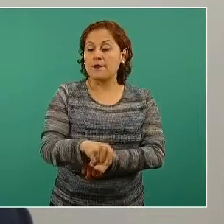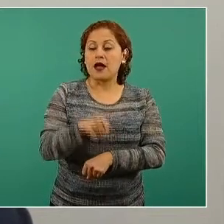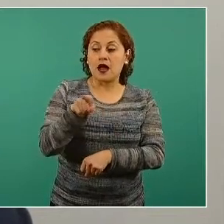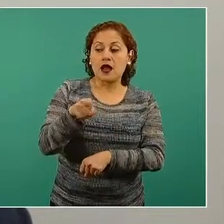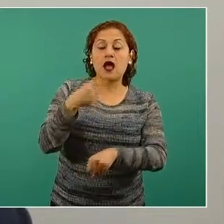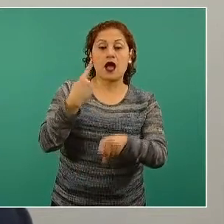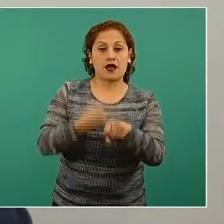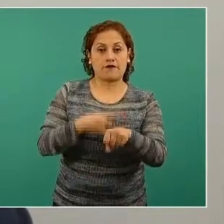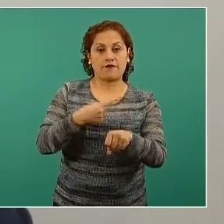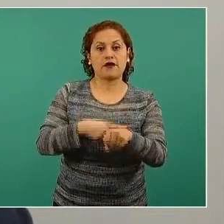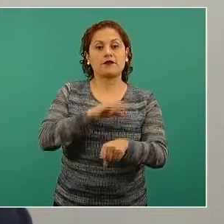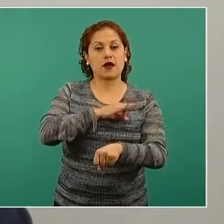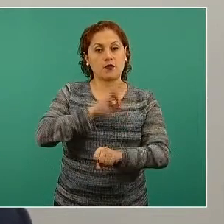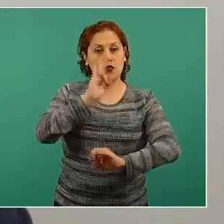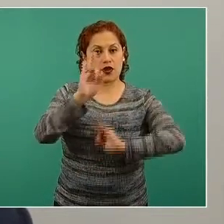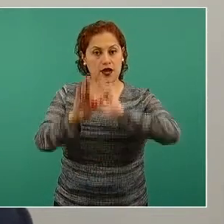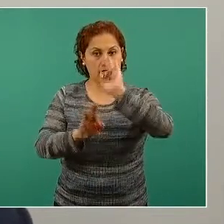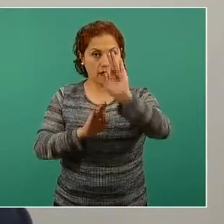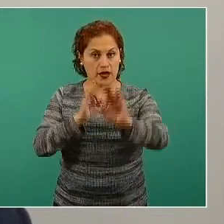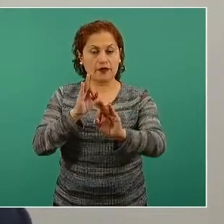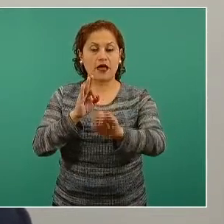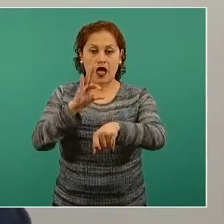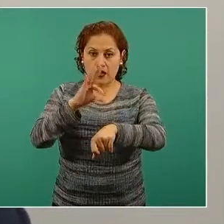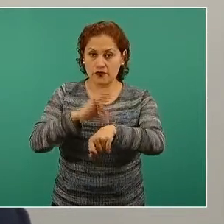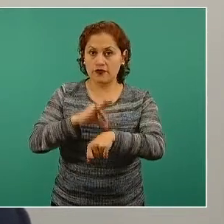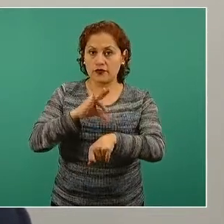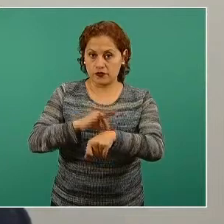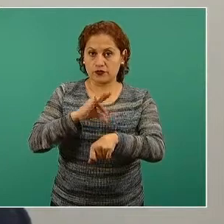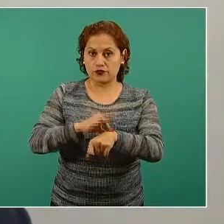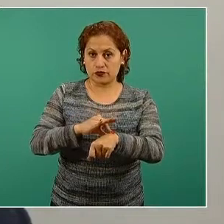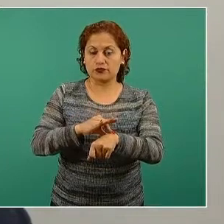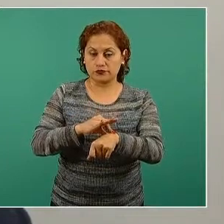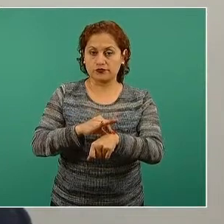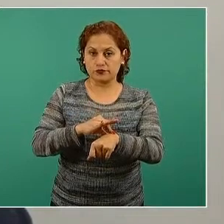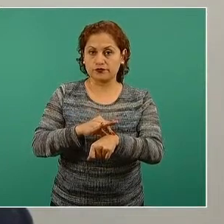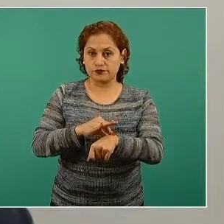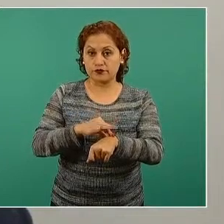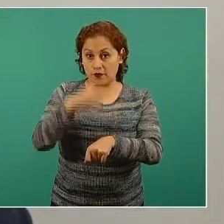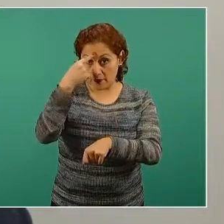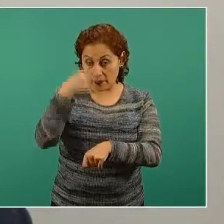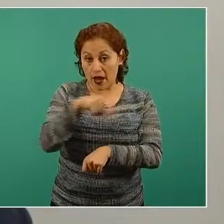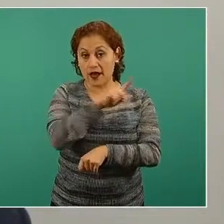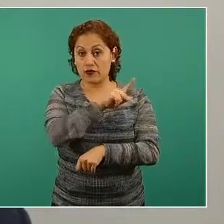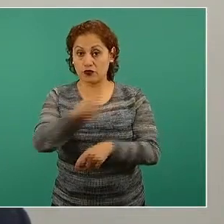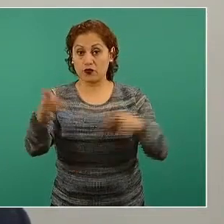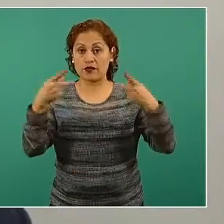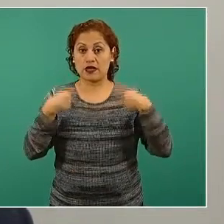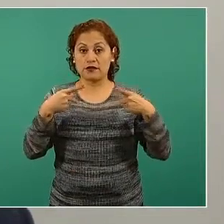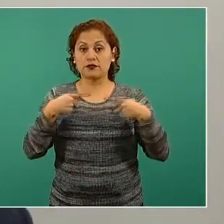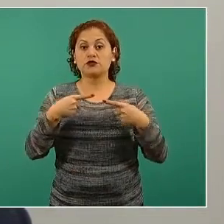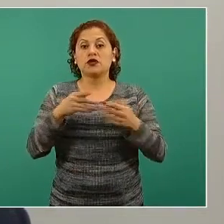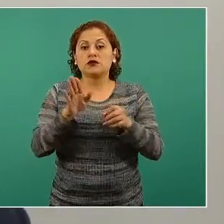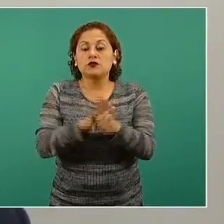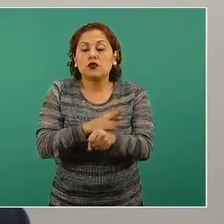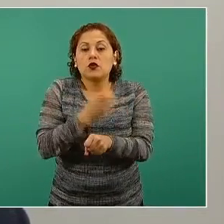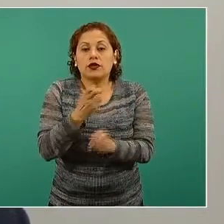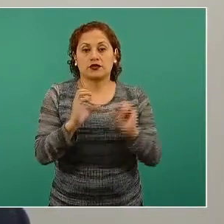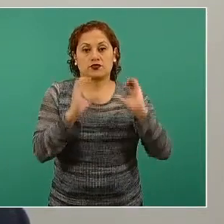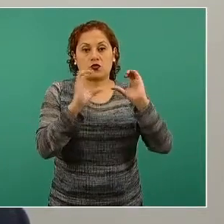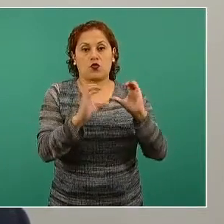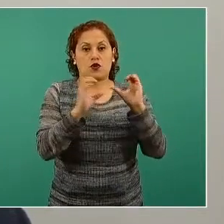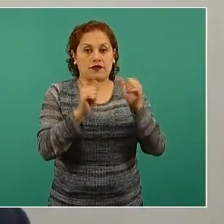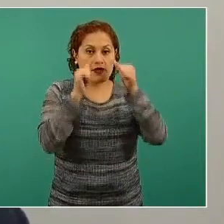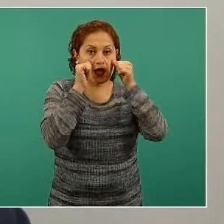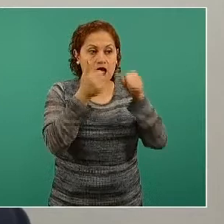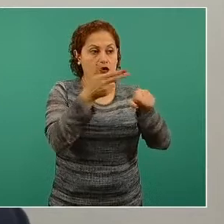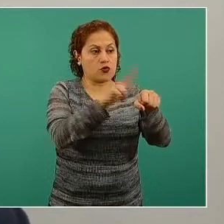COVID grave, y que esto nunca sucediera porque no hubiera una cama disponible, tanto de los pacientes graves